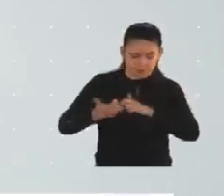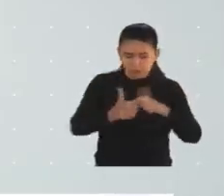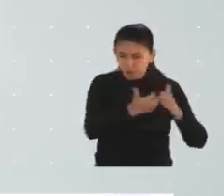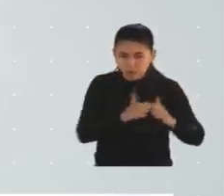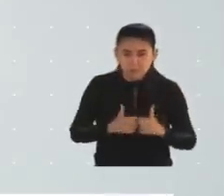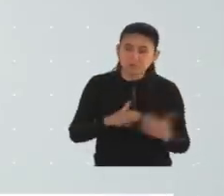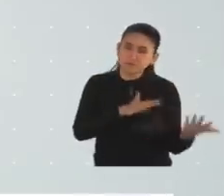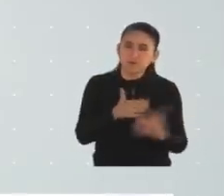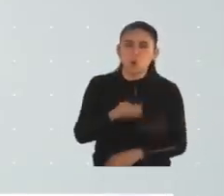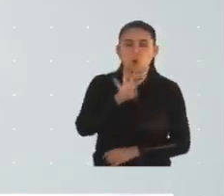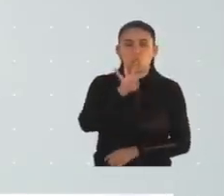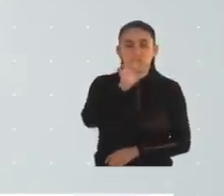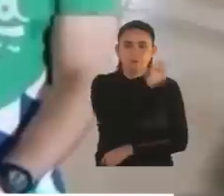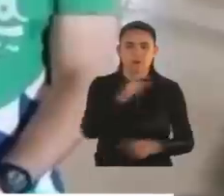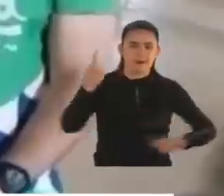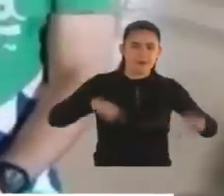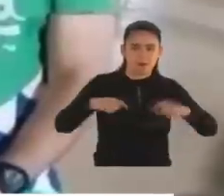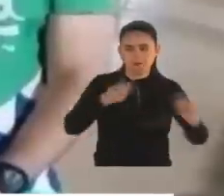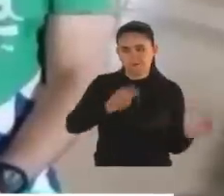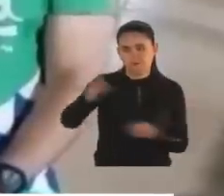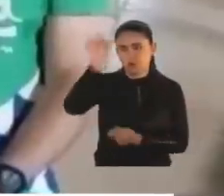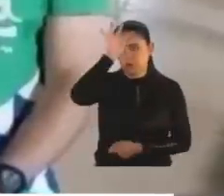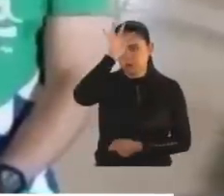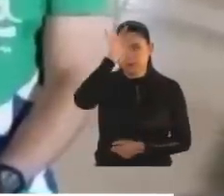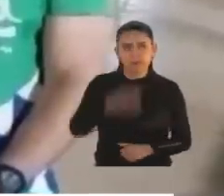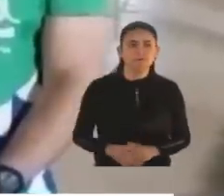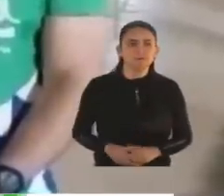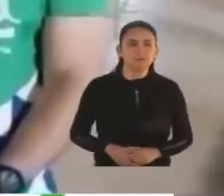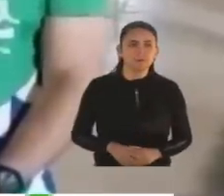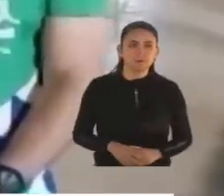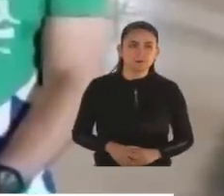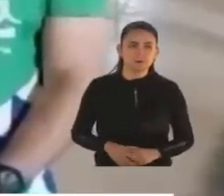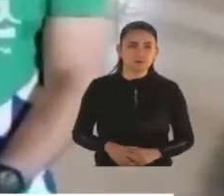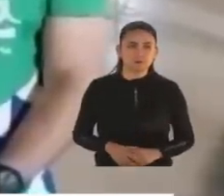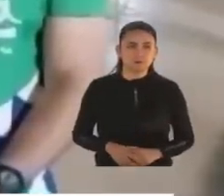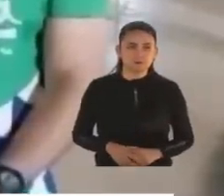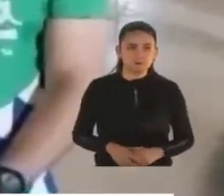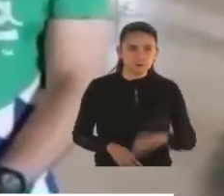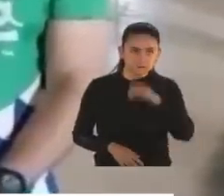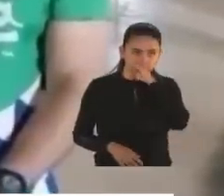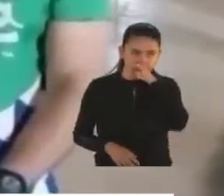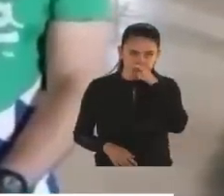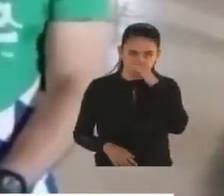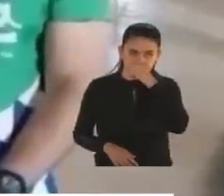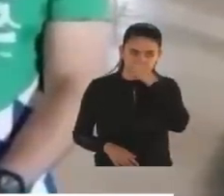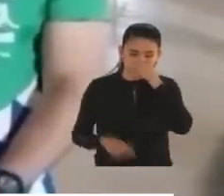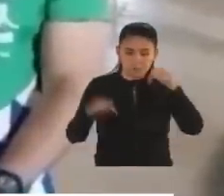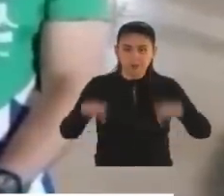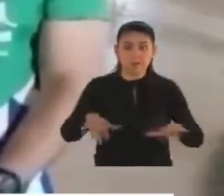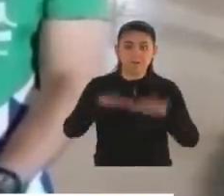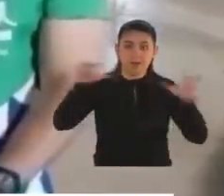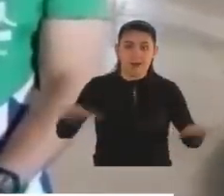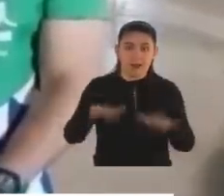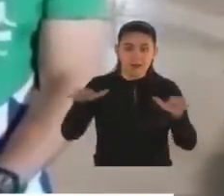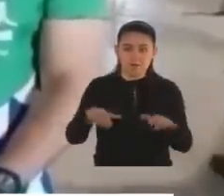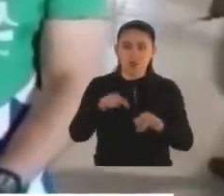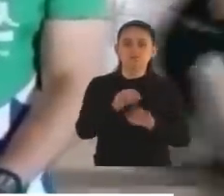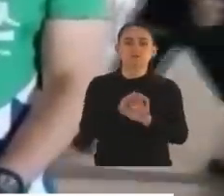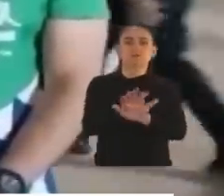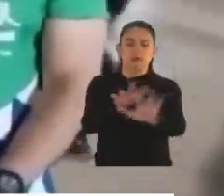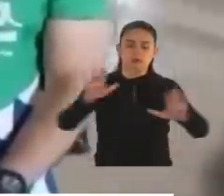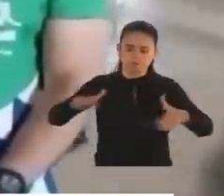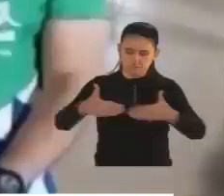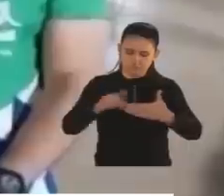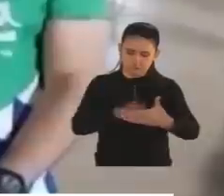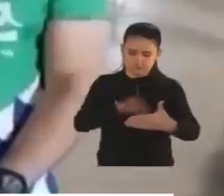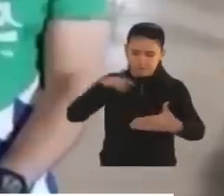menos 4 personas heridas. Terminado el evento, en las afueras de este sitio, se presenta una riña y se activan los